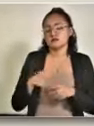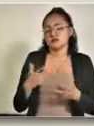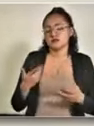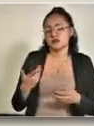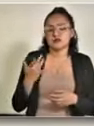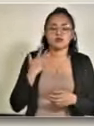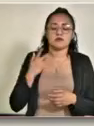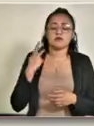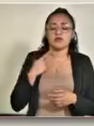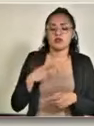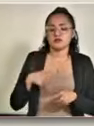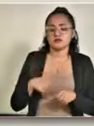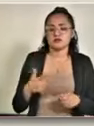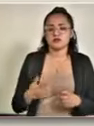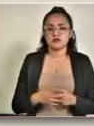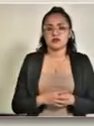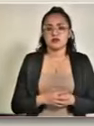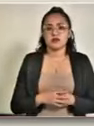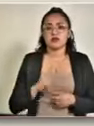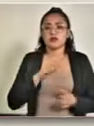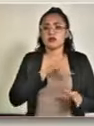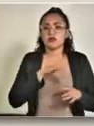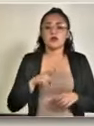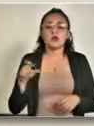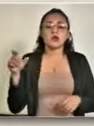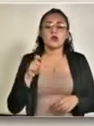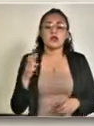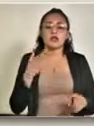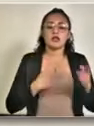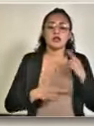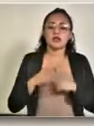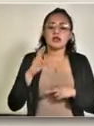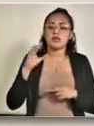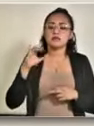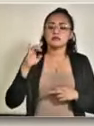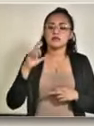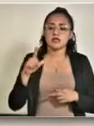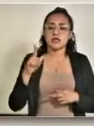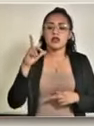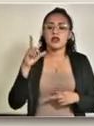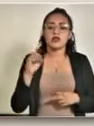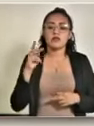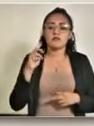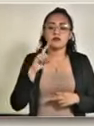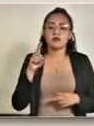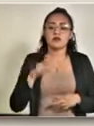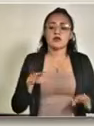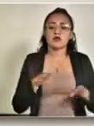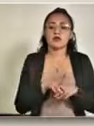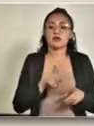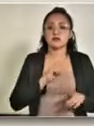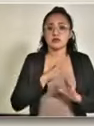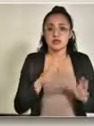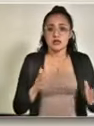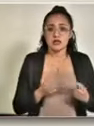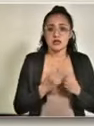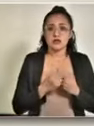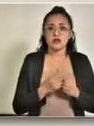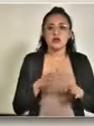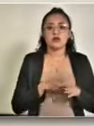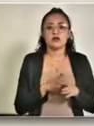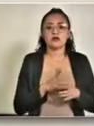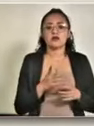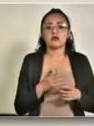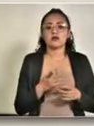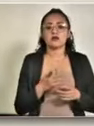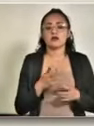la tercera pregunta sería, ¿para cuándo regresa Raciel López una vez que se recupere de haber adquirido